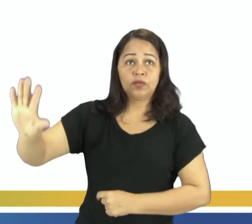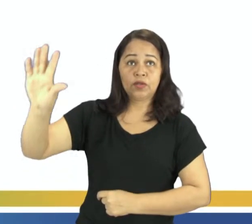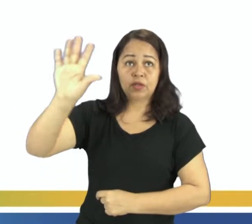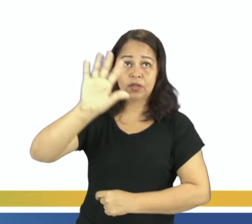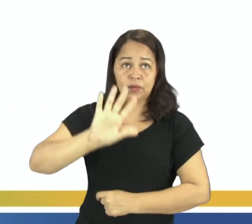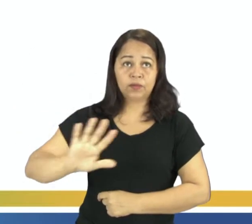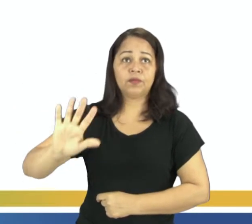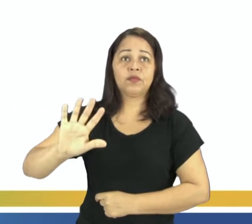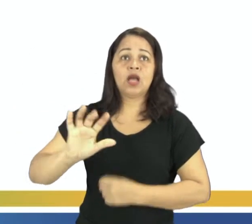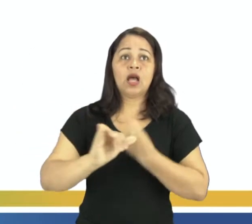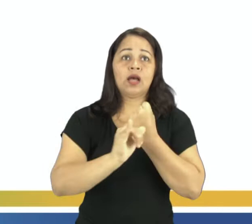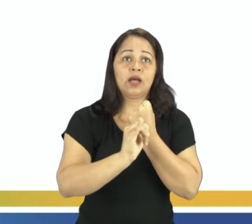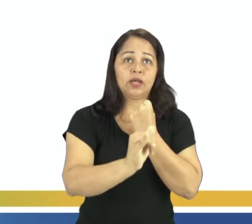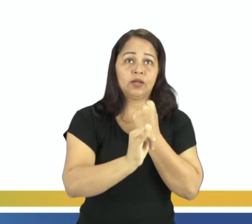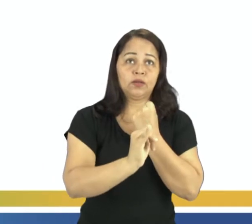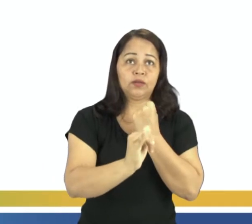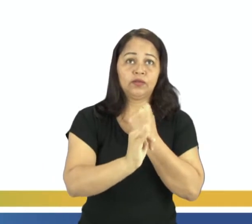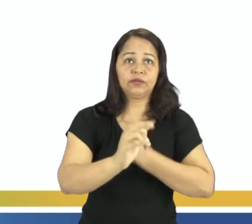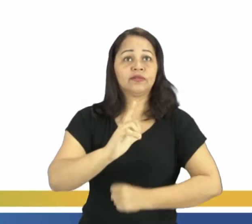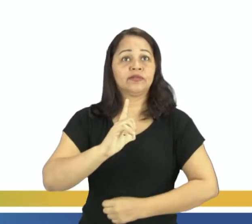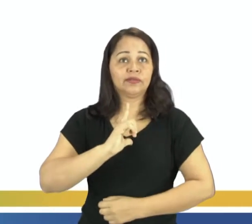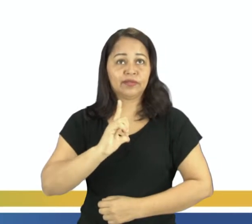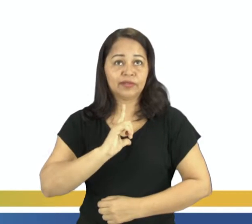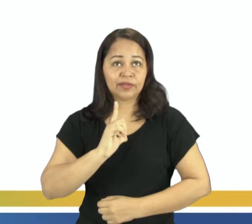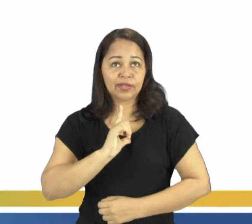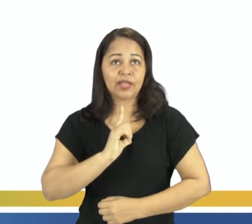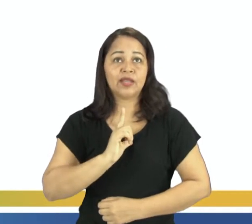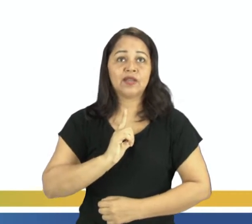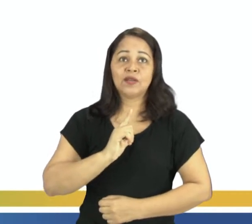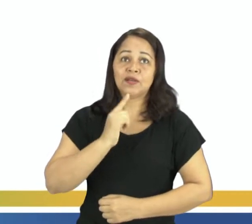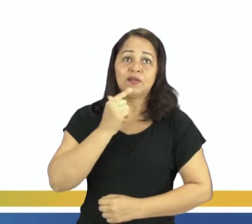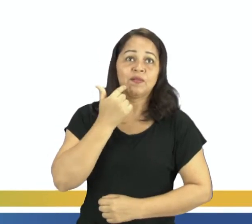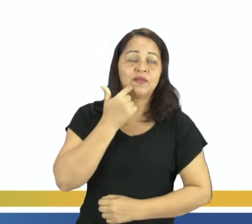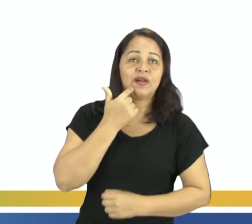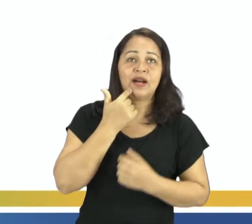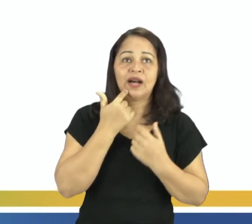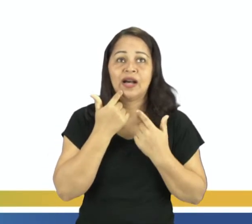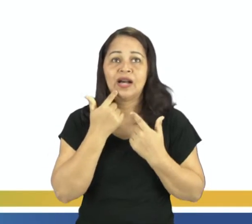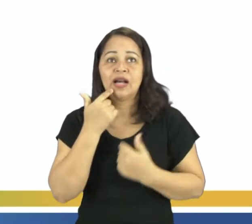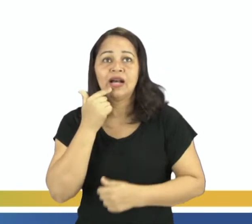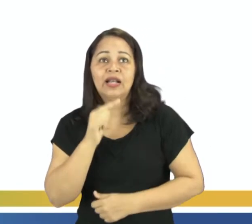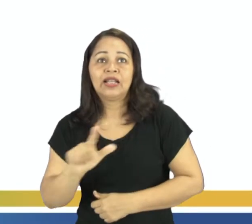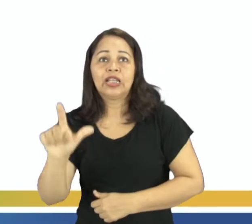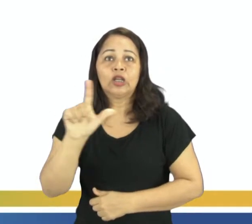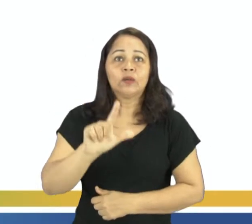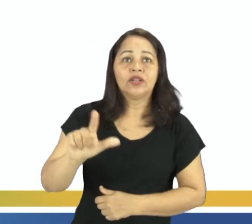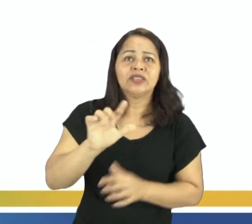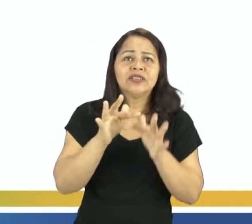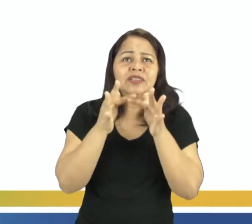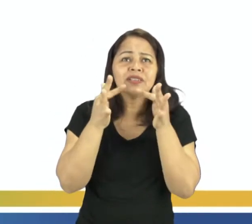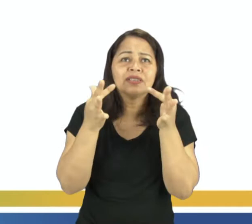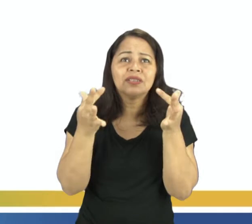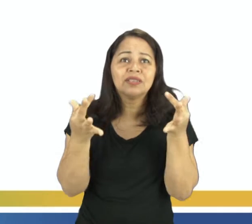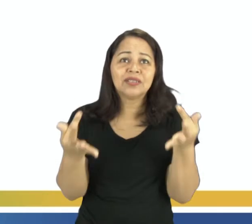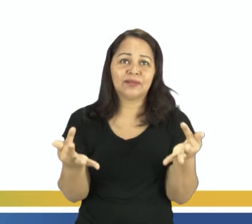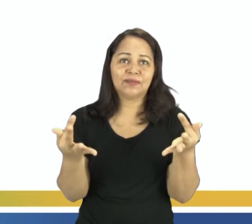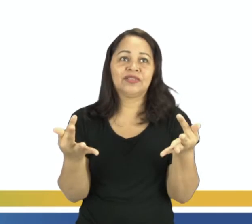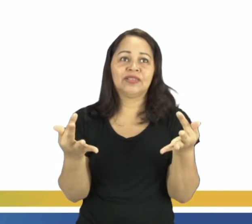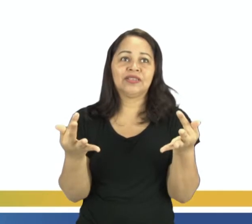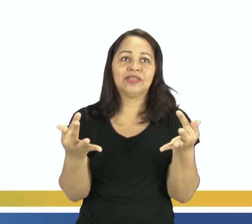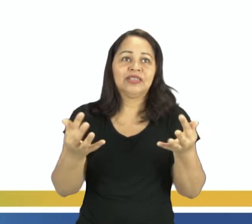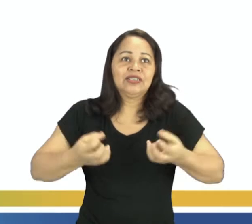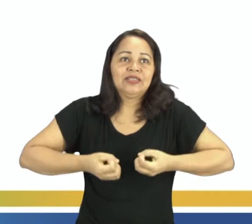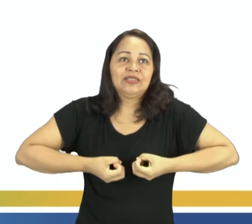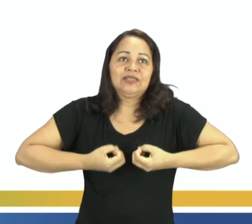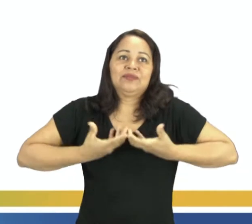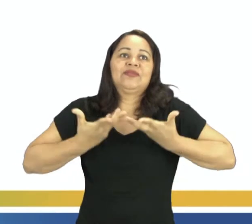la vida cotidiana. Generalmente, la crónica o las crónicas tienen un lenguaje simple